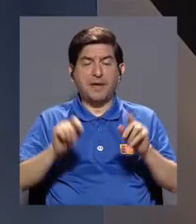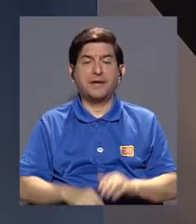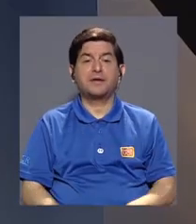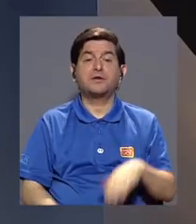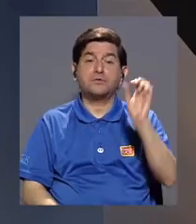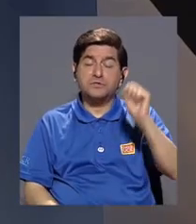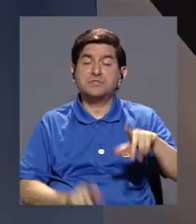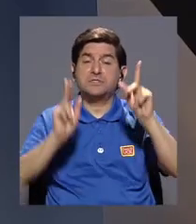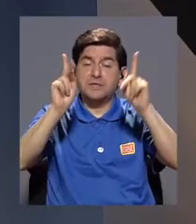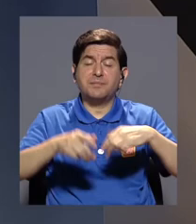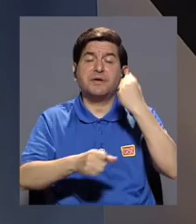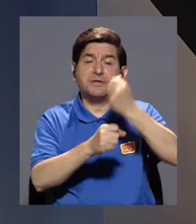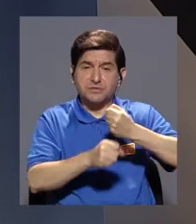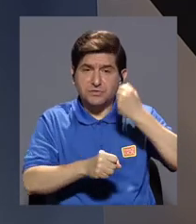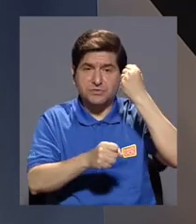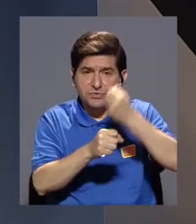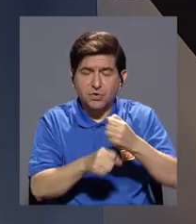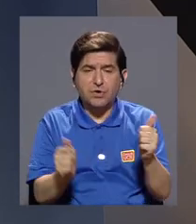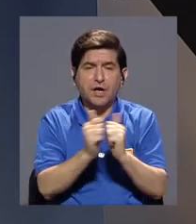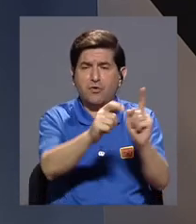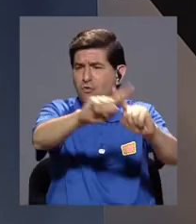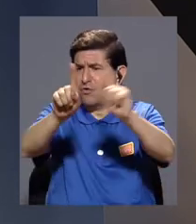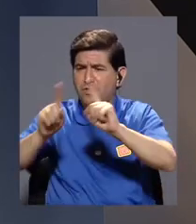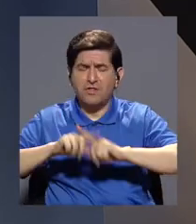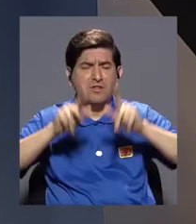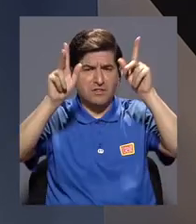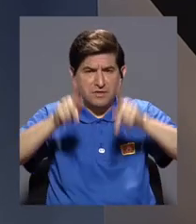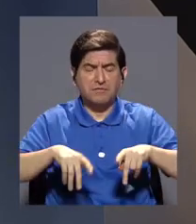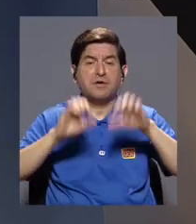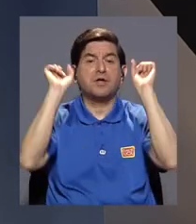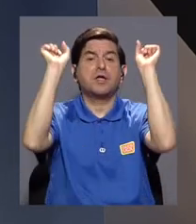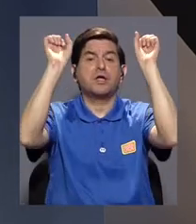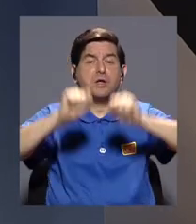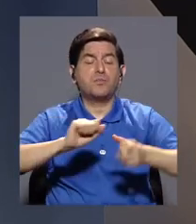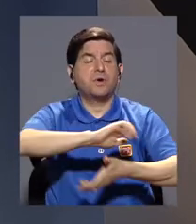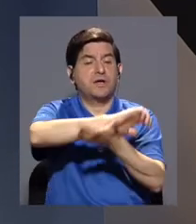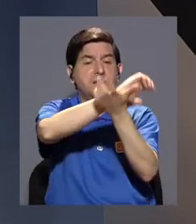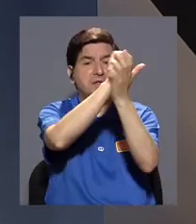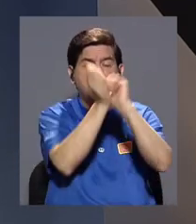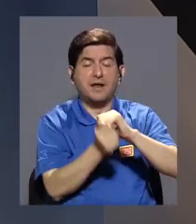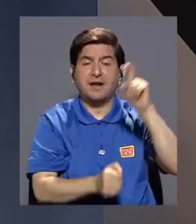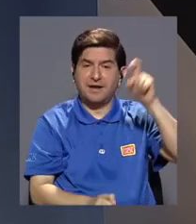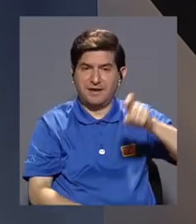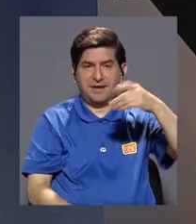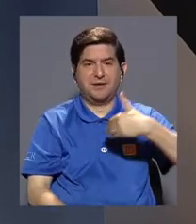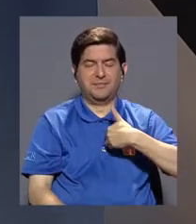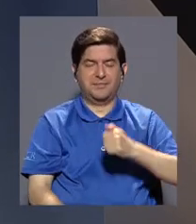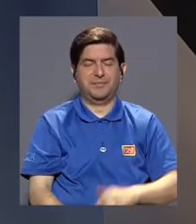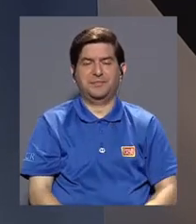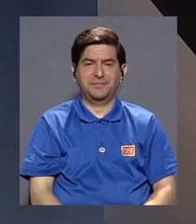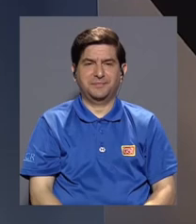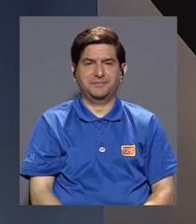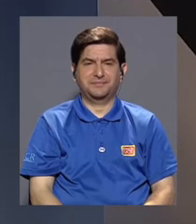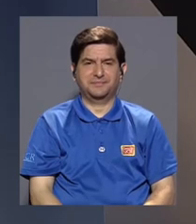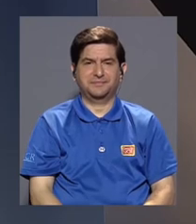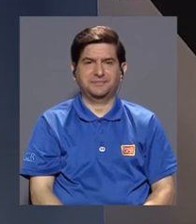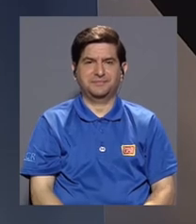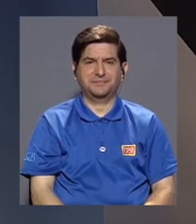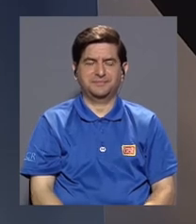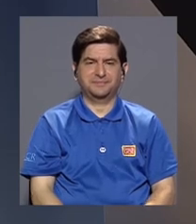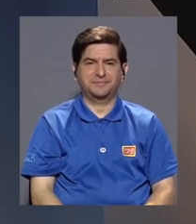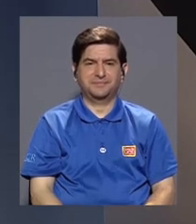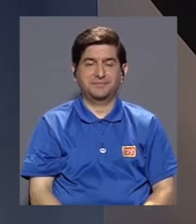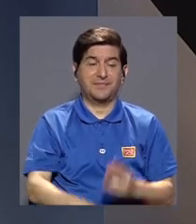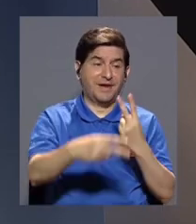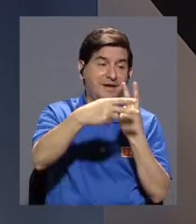sea quien trabaje con muchas personas y logre el cambio que necesitamos.